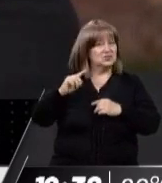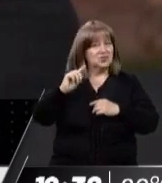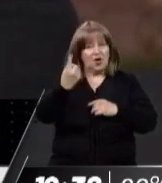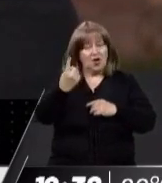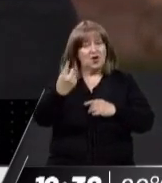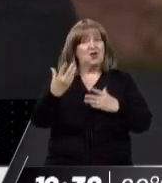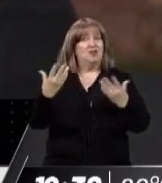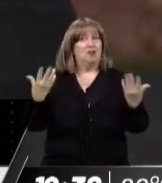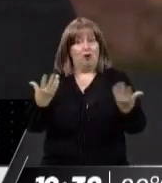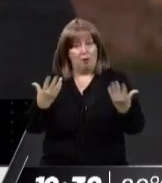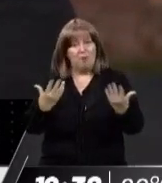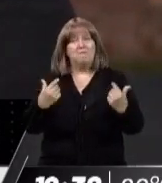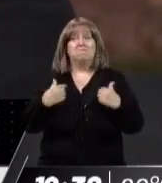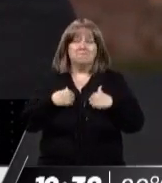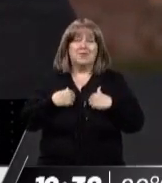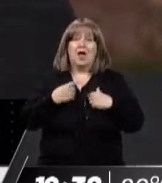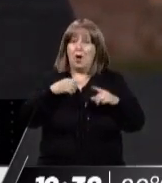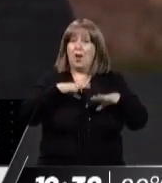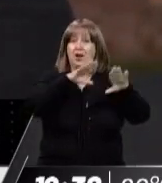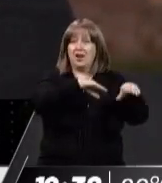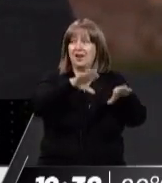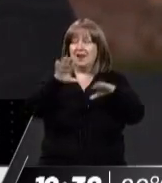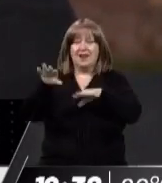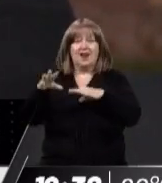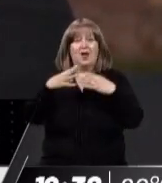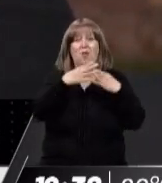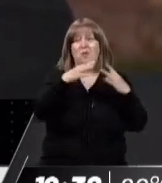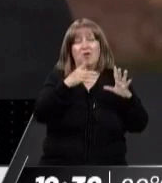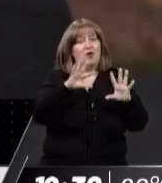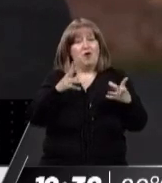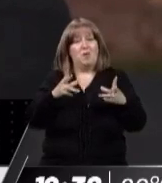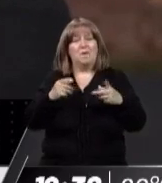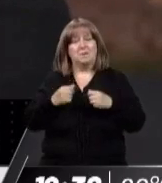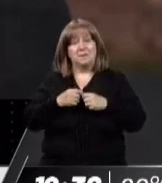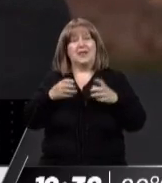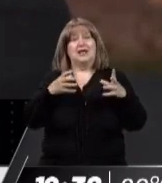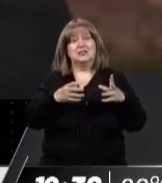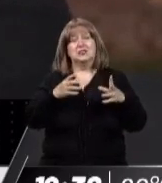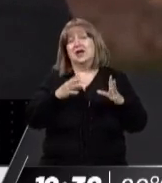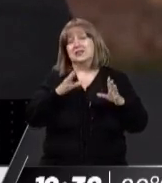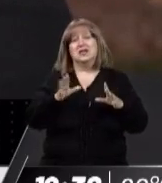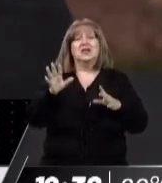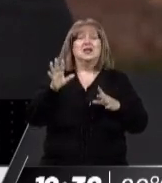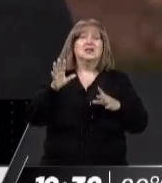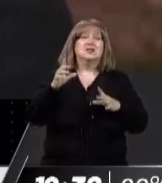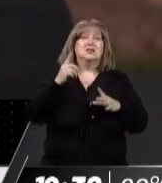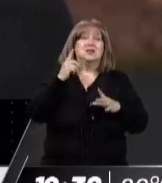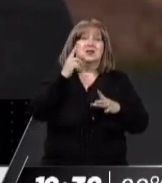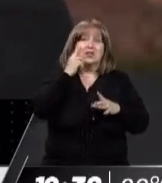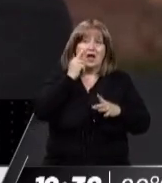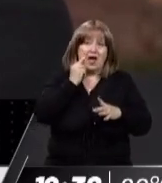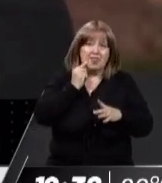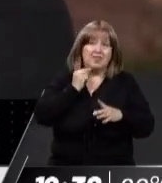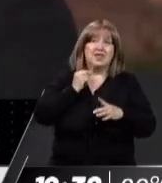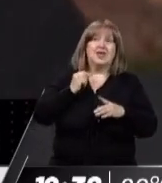lo largo de la vida y en este caso en los grupos, en cómo vamos atravesando los días, ¿no? Sin consumir y afrontando la